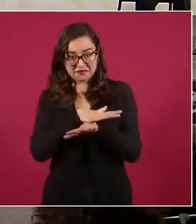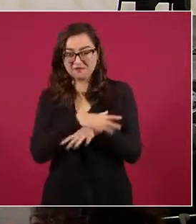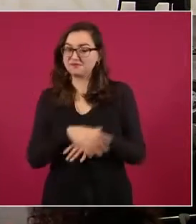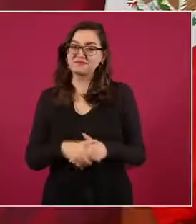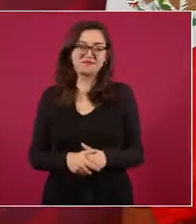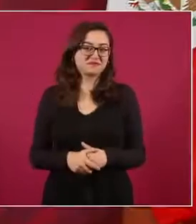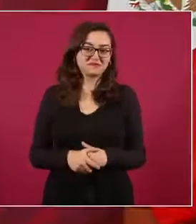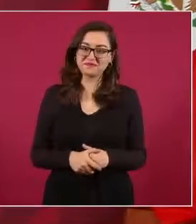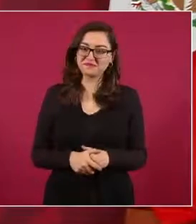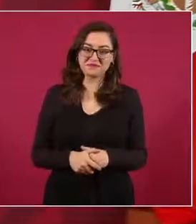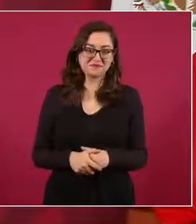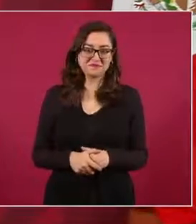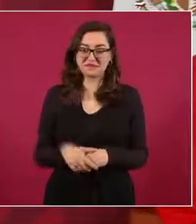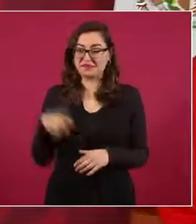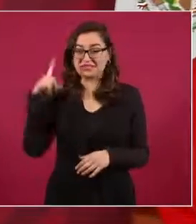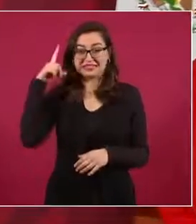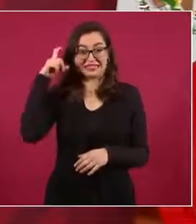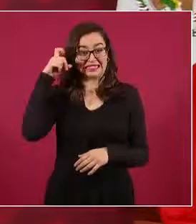porque